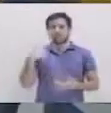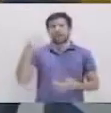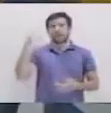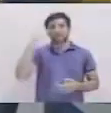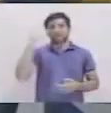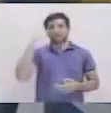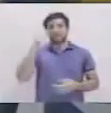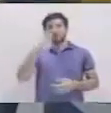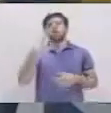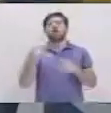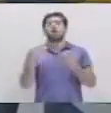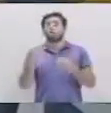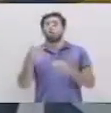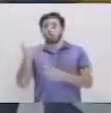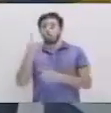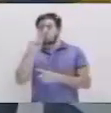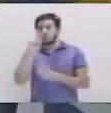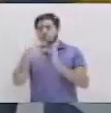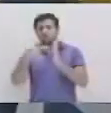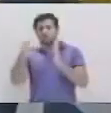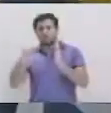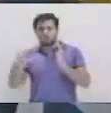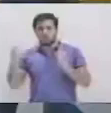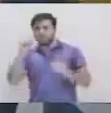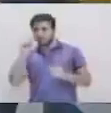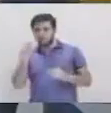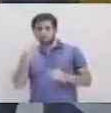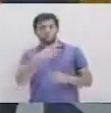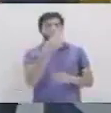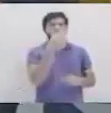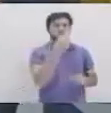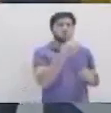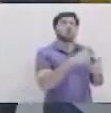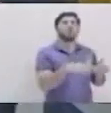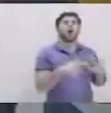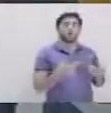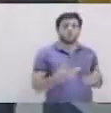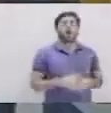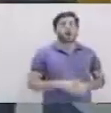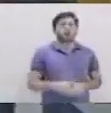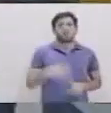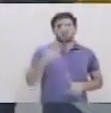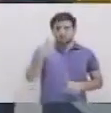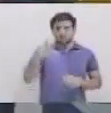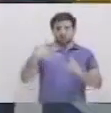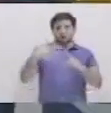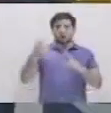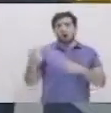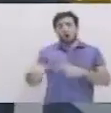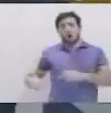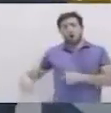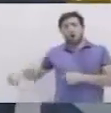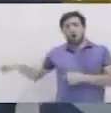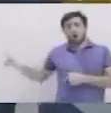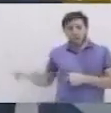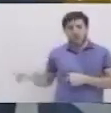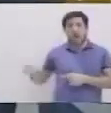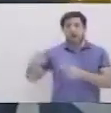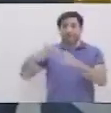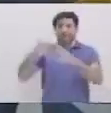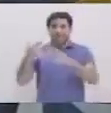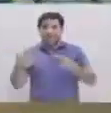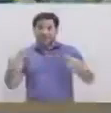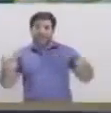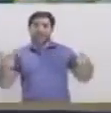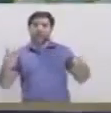¿tú sabes la diferencia entre un macho y una hembra? Por el pecho. Y por el largo de las plumas de su cola. Y un dato también